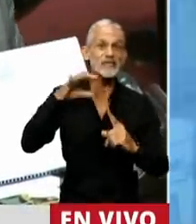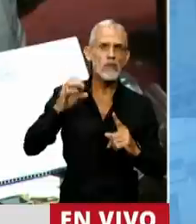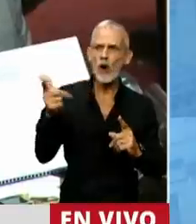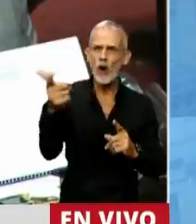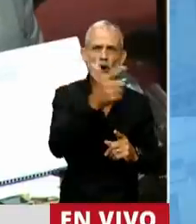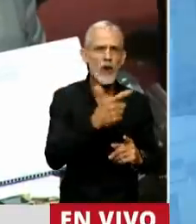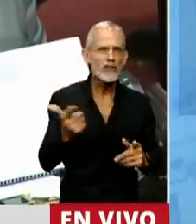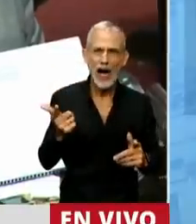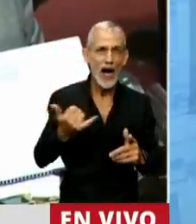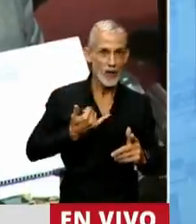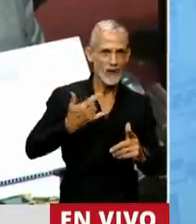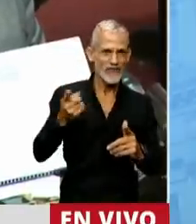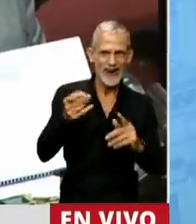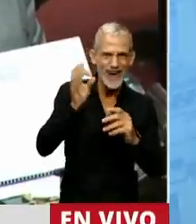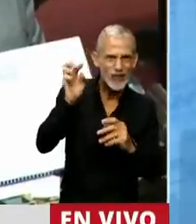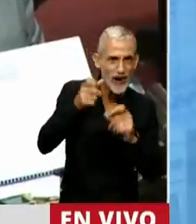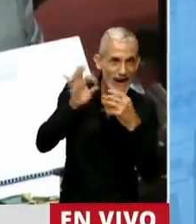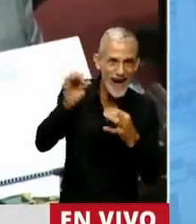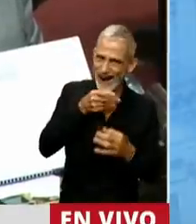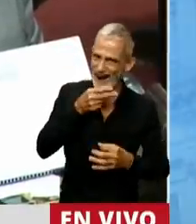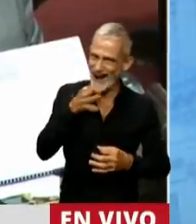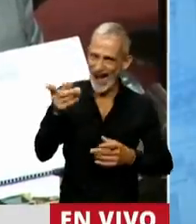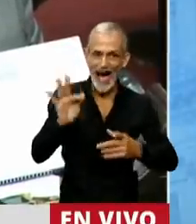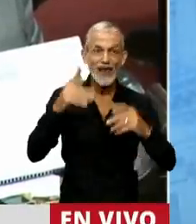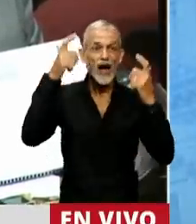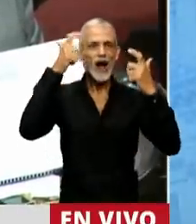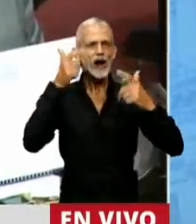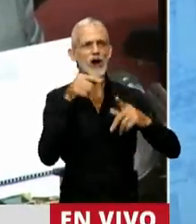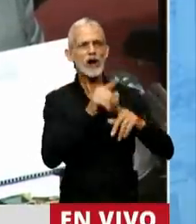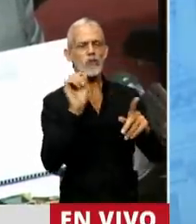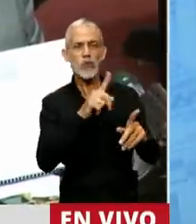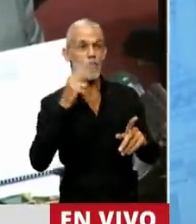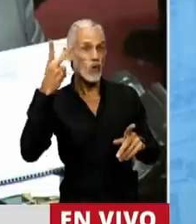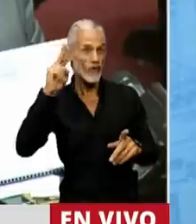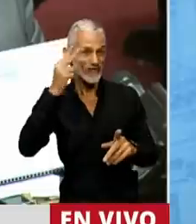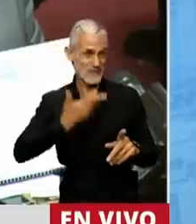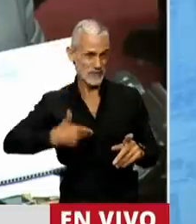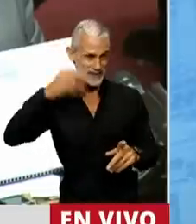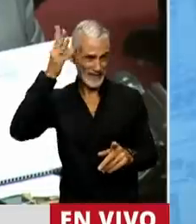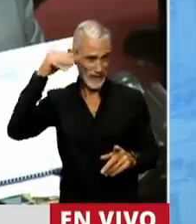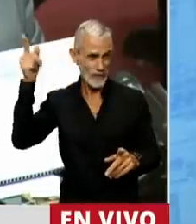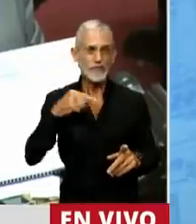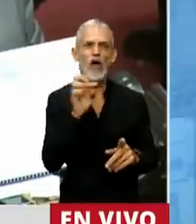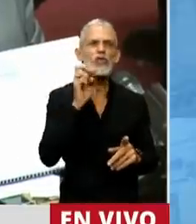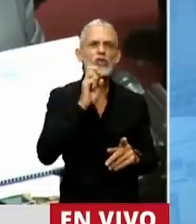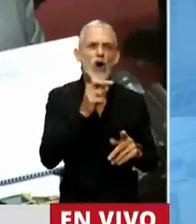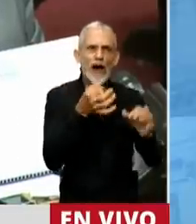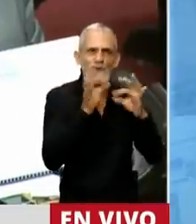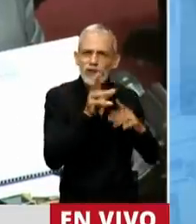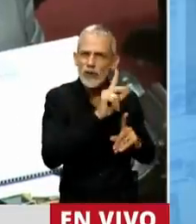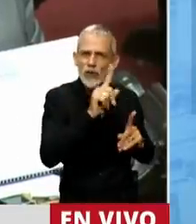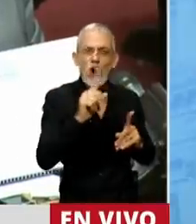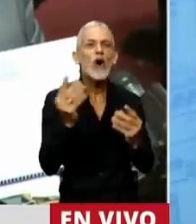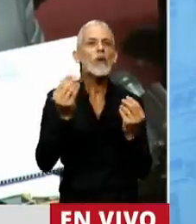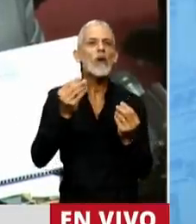acá, no vende sus activos en dólares. La reina Cleopatra no vende sus activos en dólares. ¿Cuáles activos en